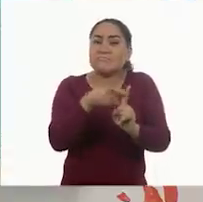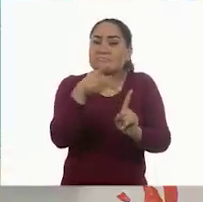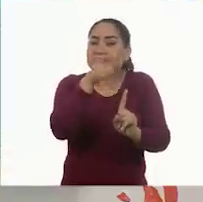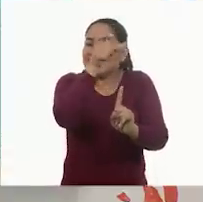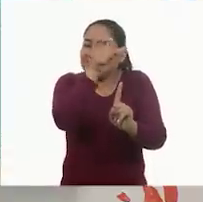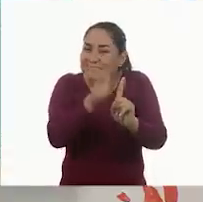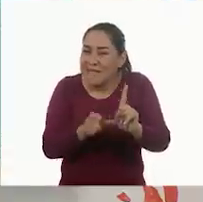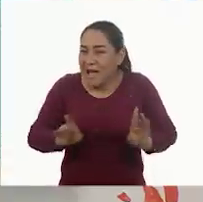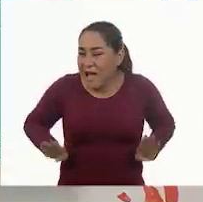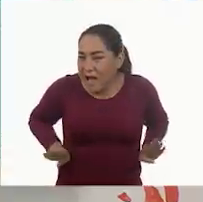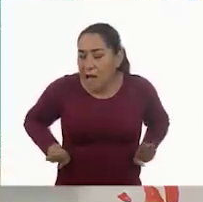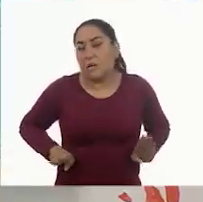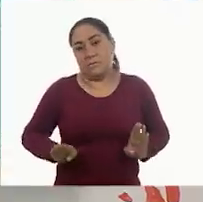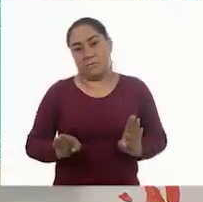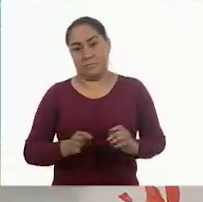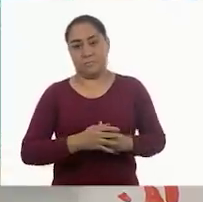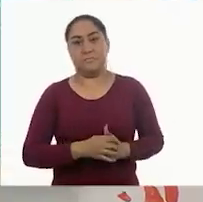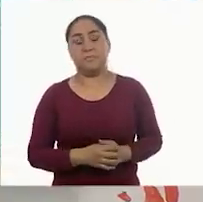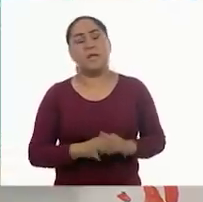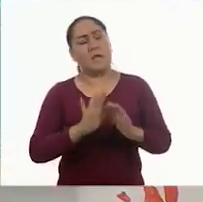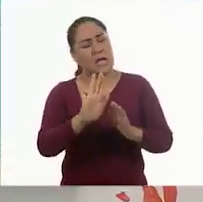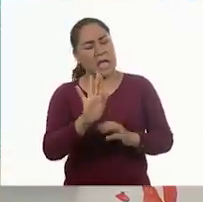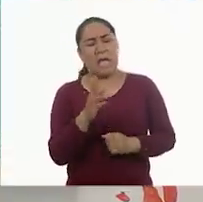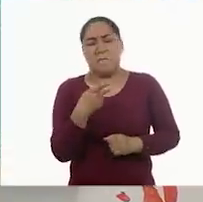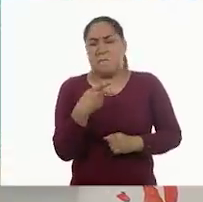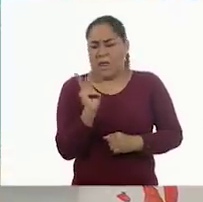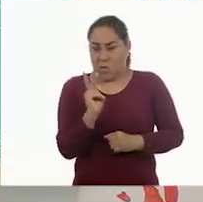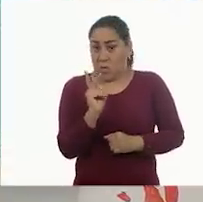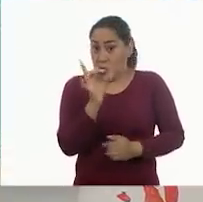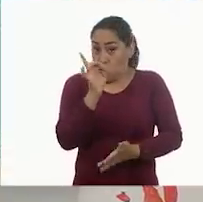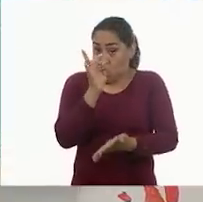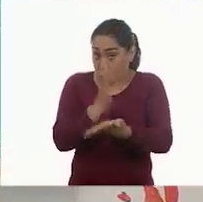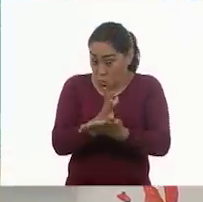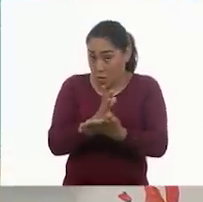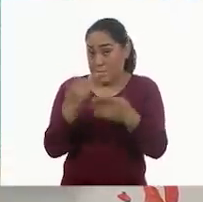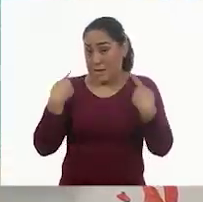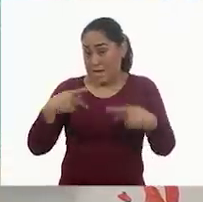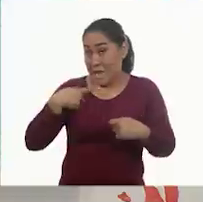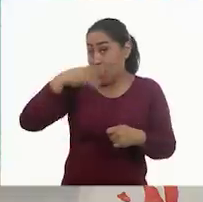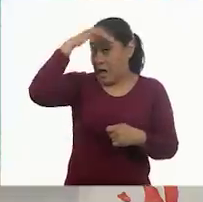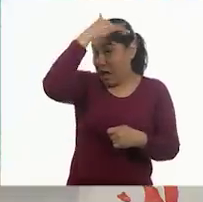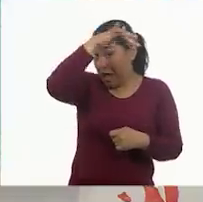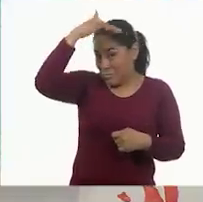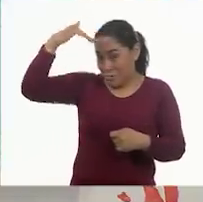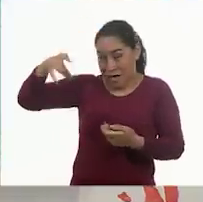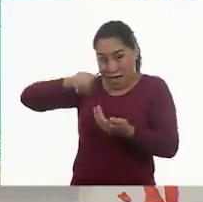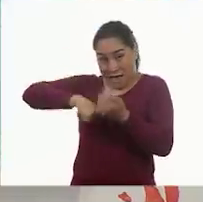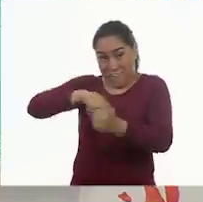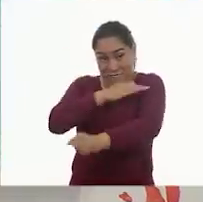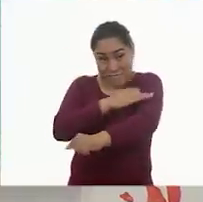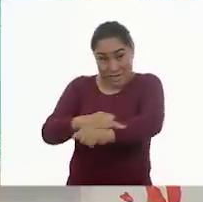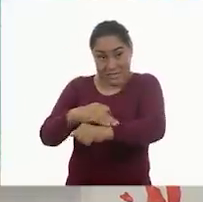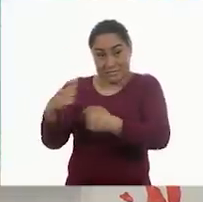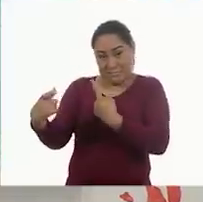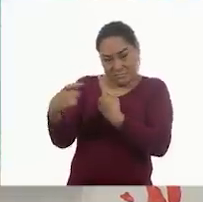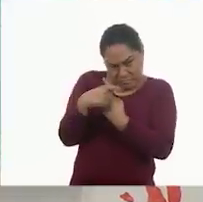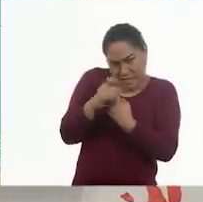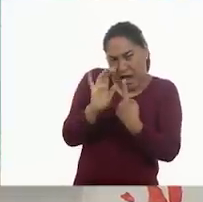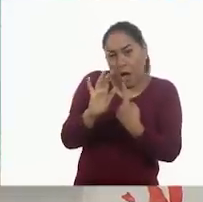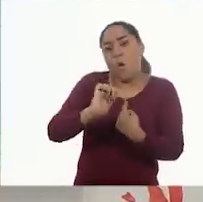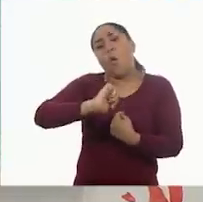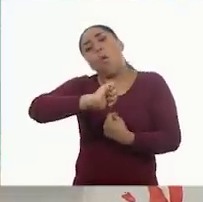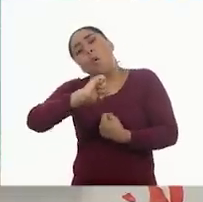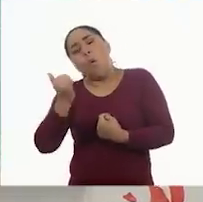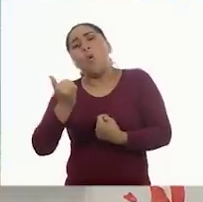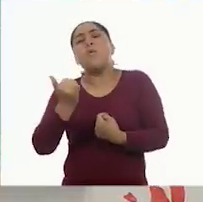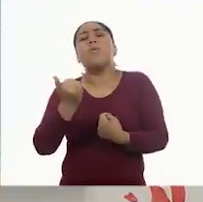nos protegen en nuestra integridad. Pero no solamente los adultos de nuestras familias nos protegen, ¿quiénes más en